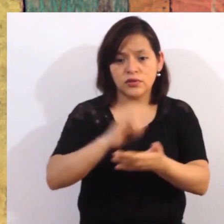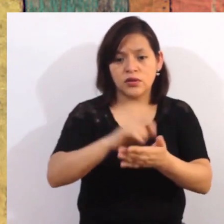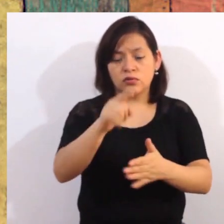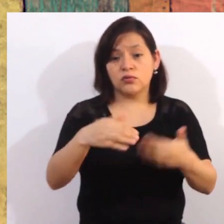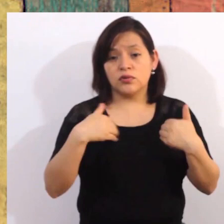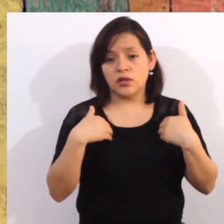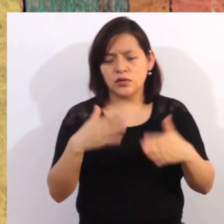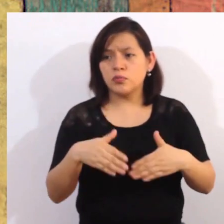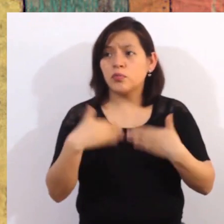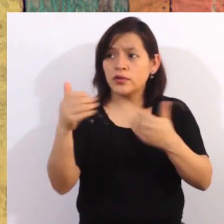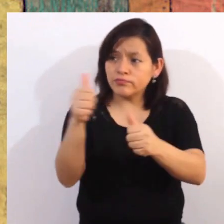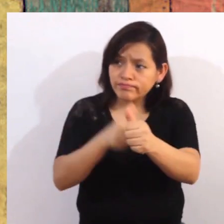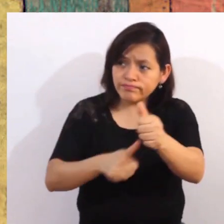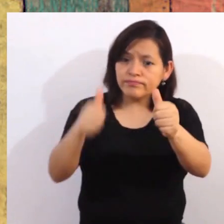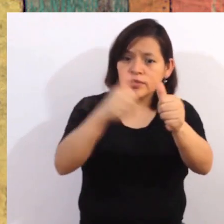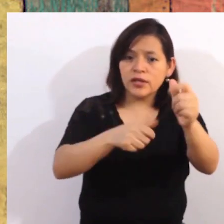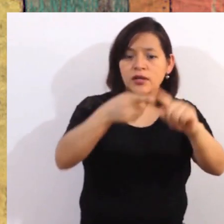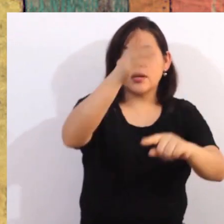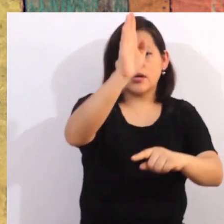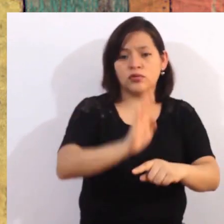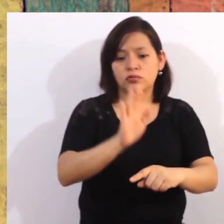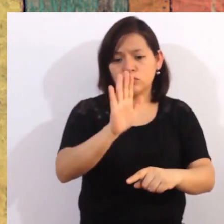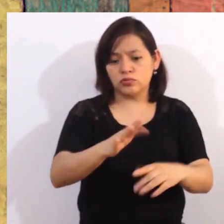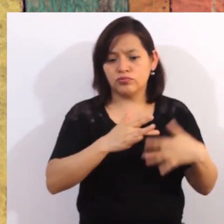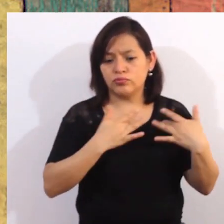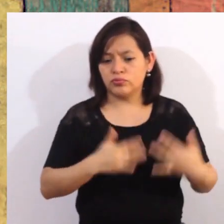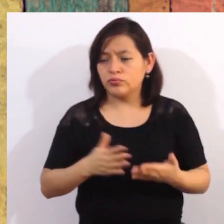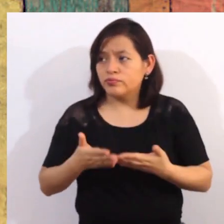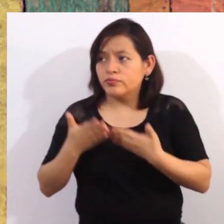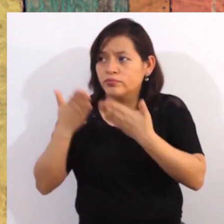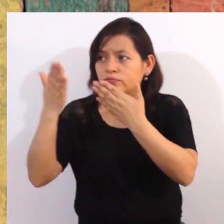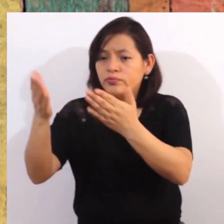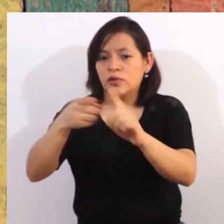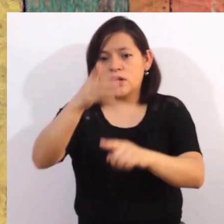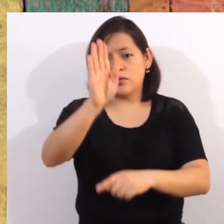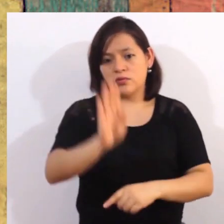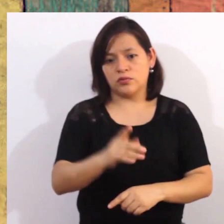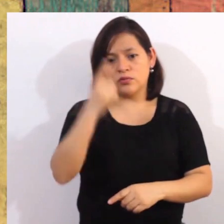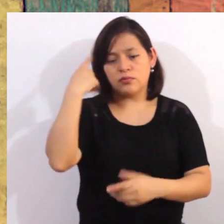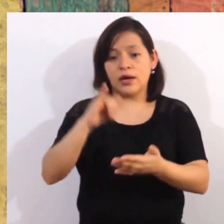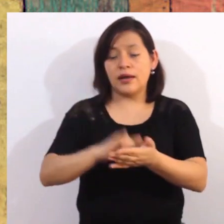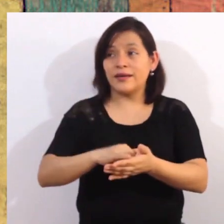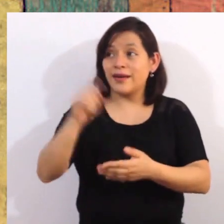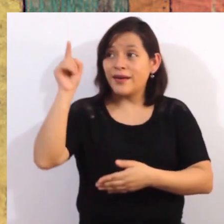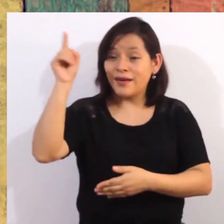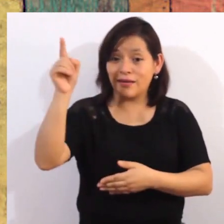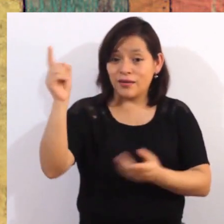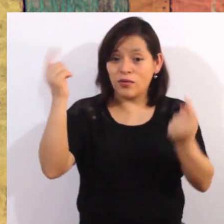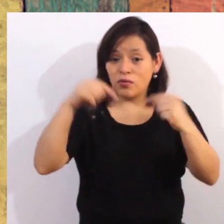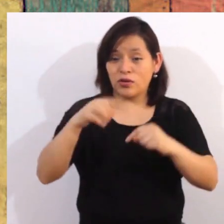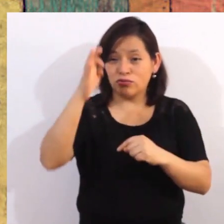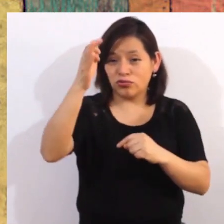puedes servir al Señor. Puedes ponerte a disposición de Dios, para que finalmente Él, cuando un